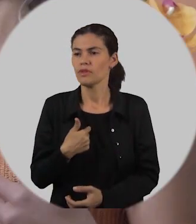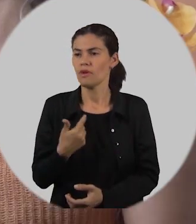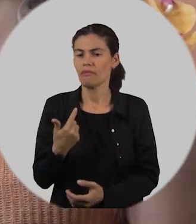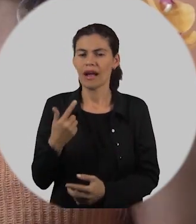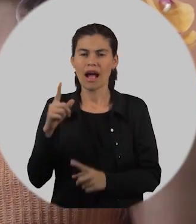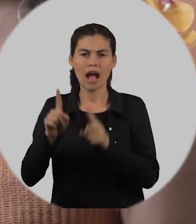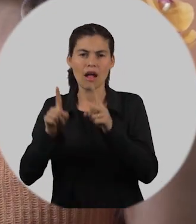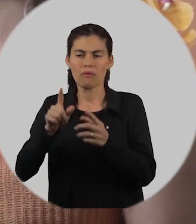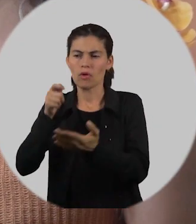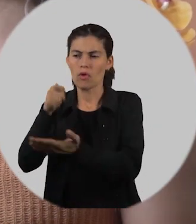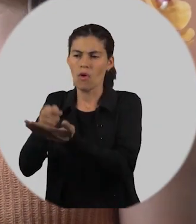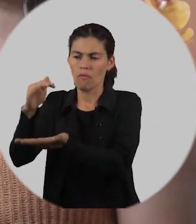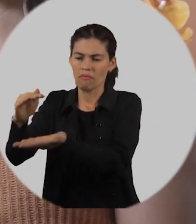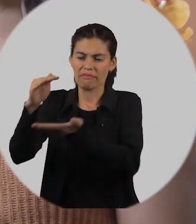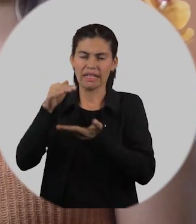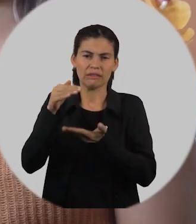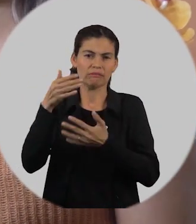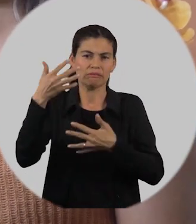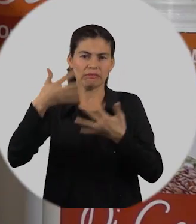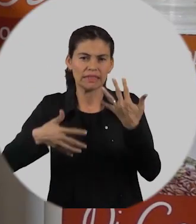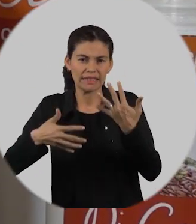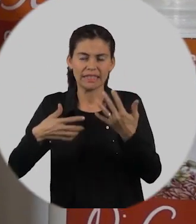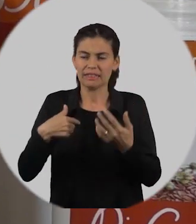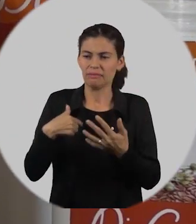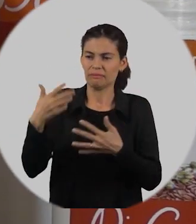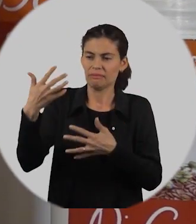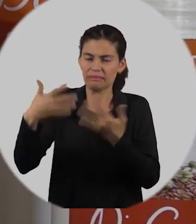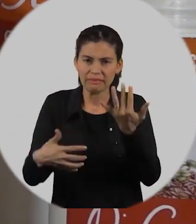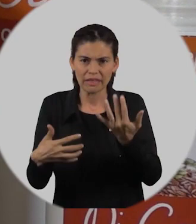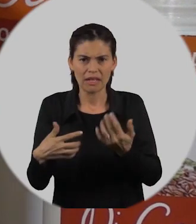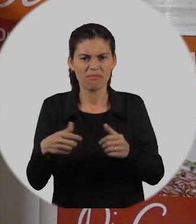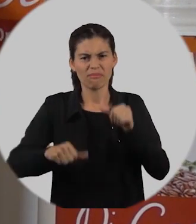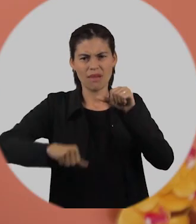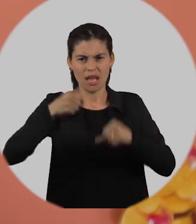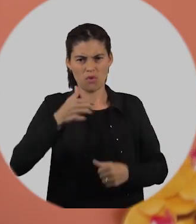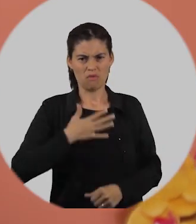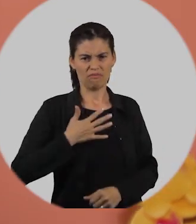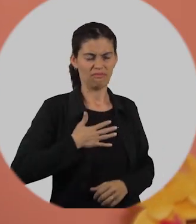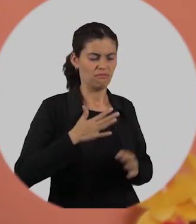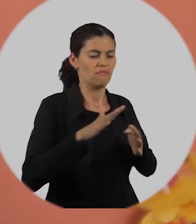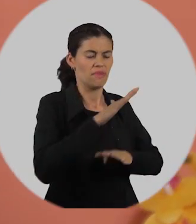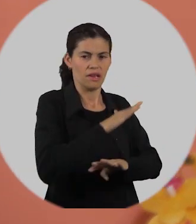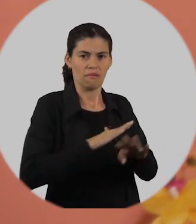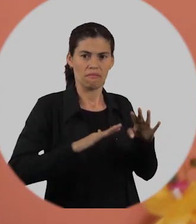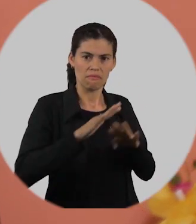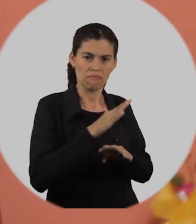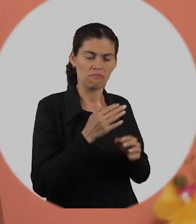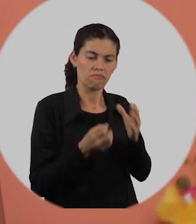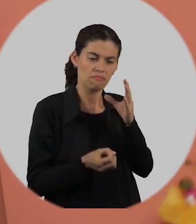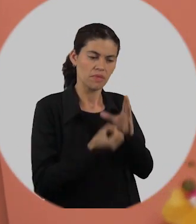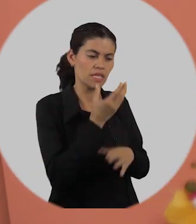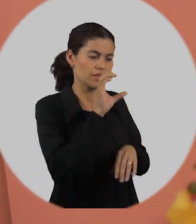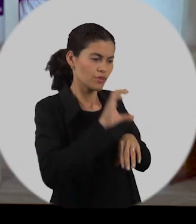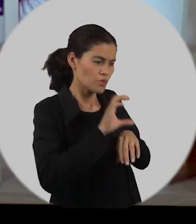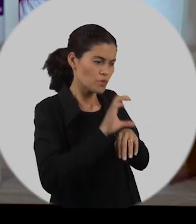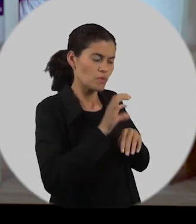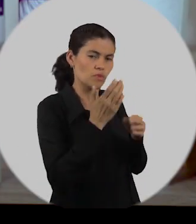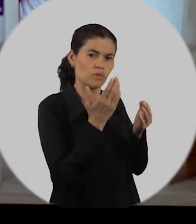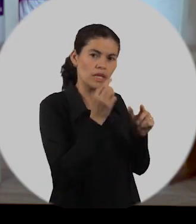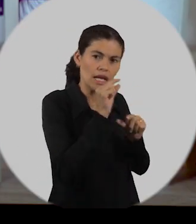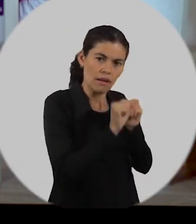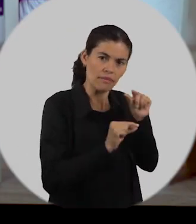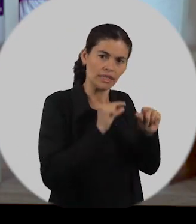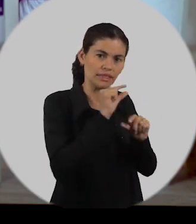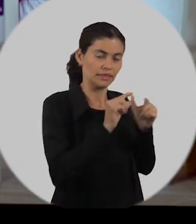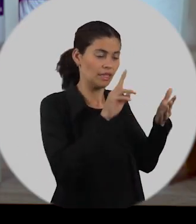tenía alguna objeción en algún producto que compraba. Entonces dije, ¿por qué no elaborar yo misma? Entonces empecé a capacitarme, empecé a